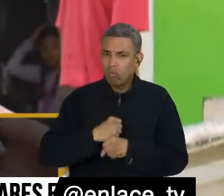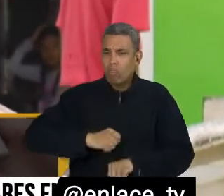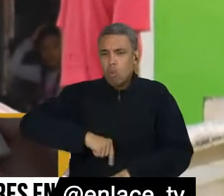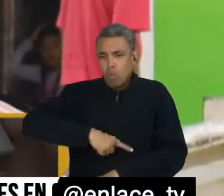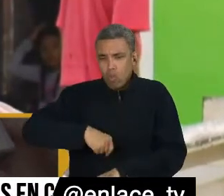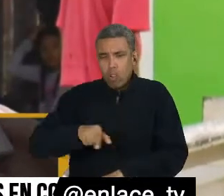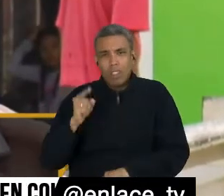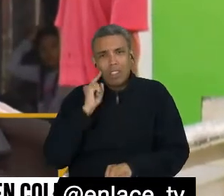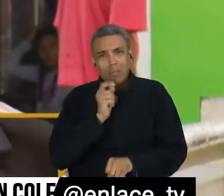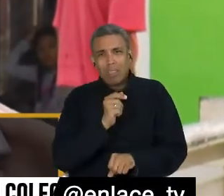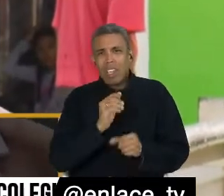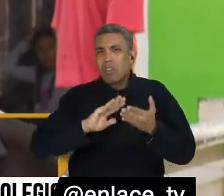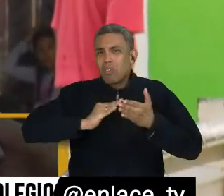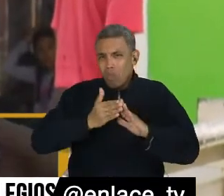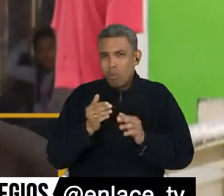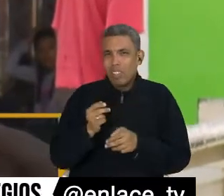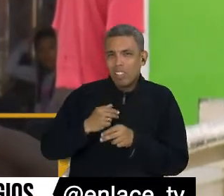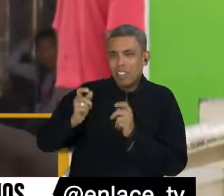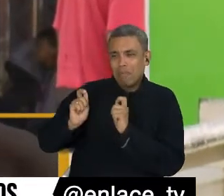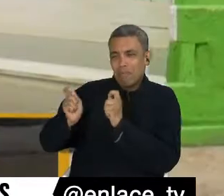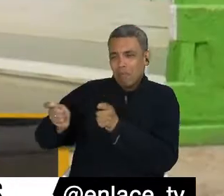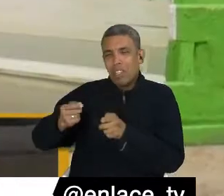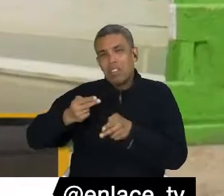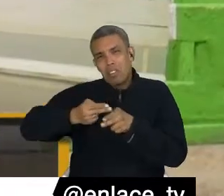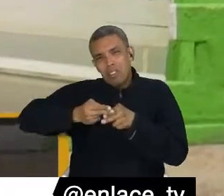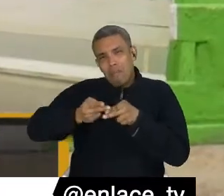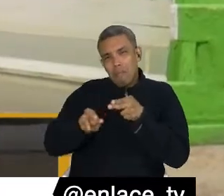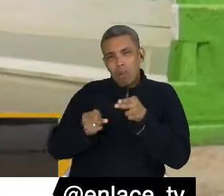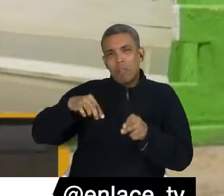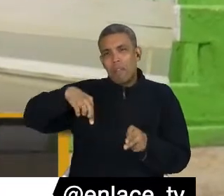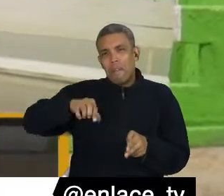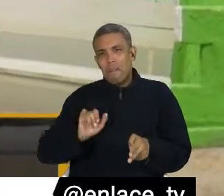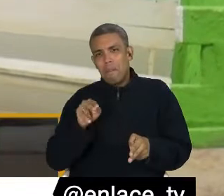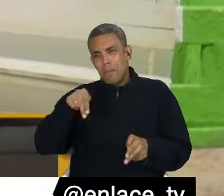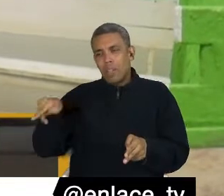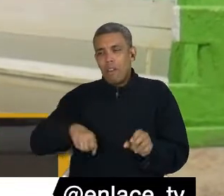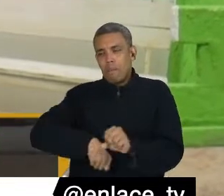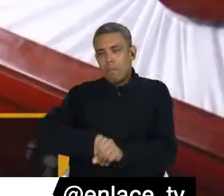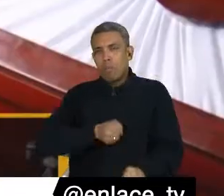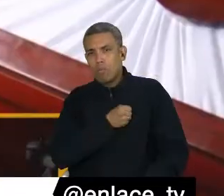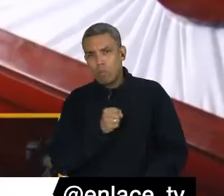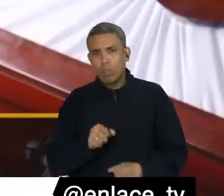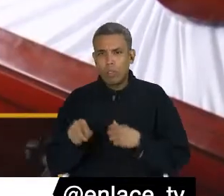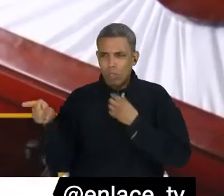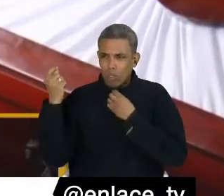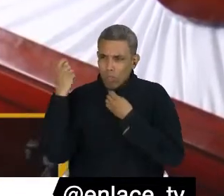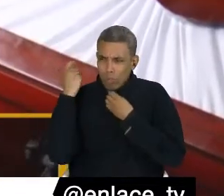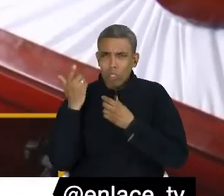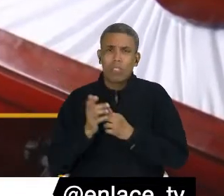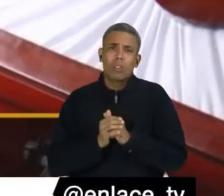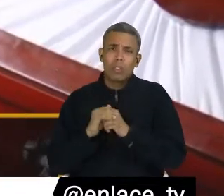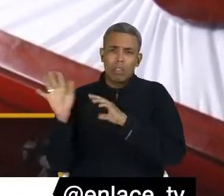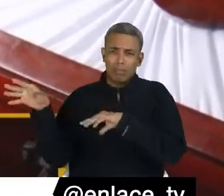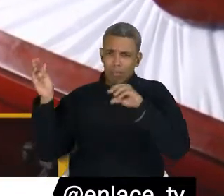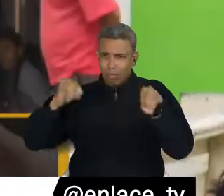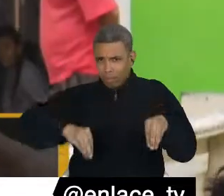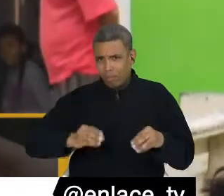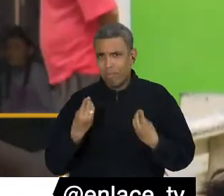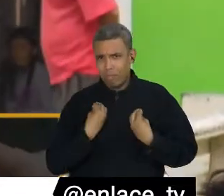decían El Pin, le gustaba jugar mucho fútbol. Sus familiares aseguran que él hacía poco vivía en esta población del Magdalena